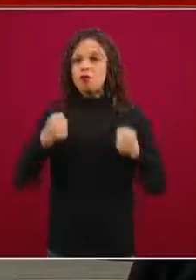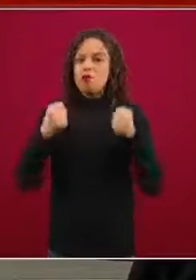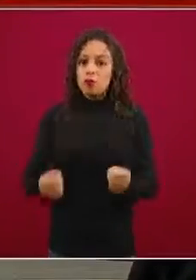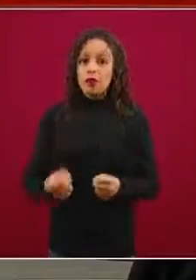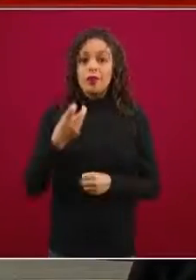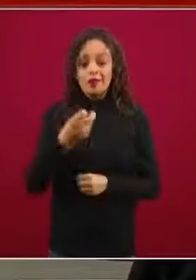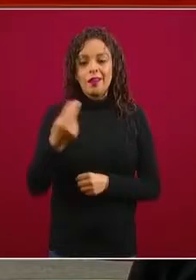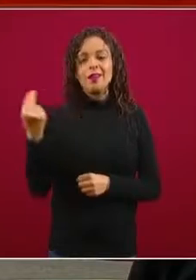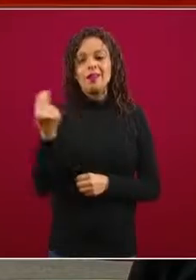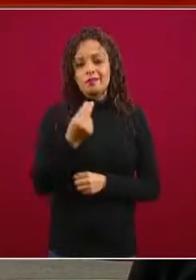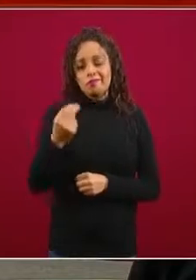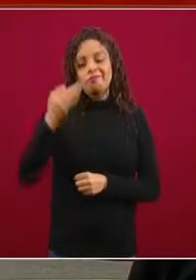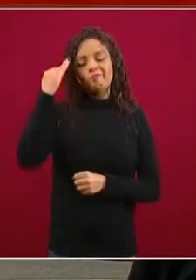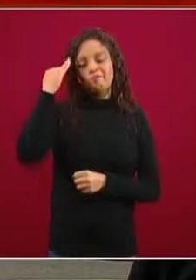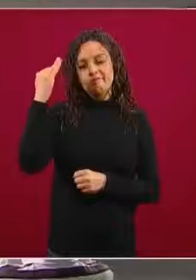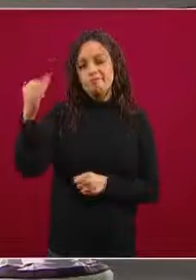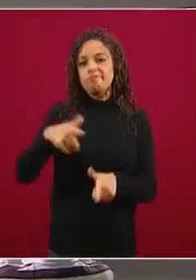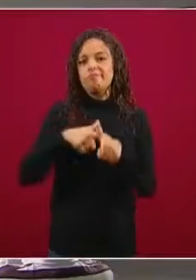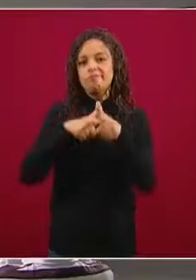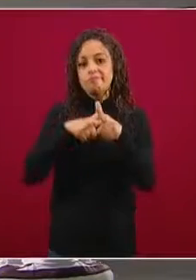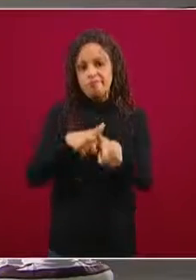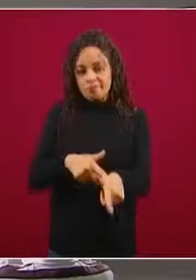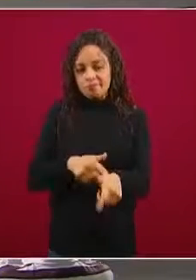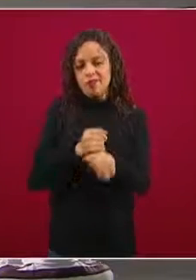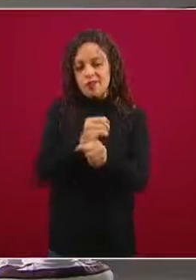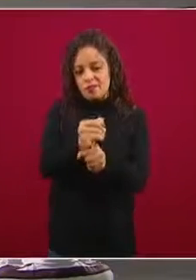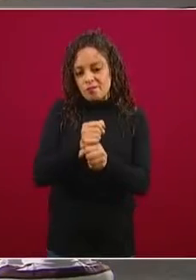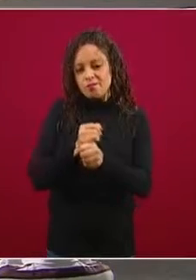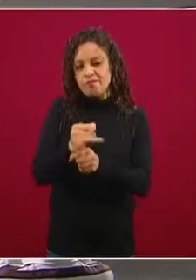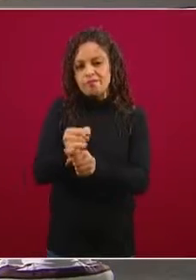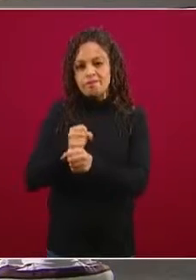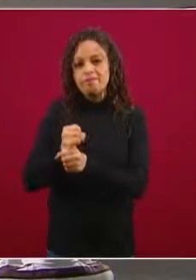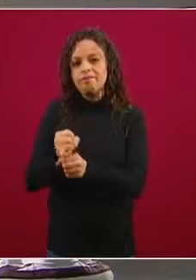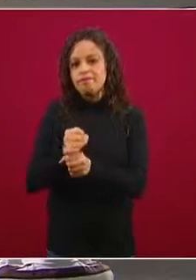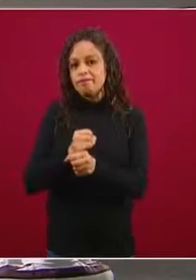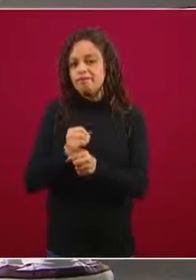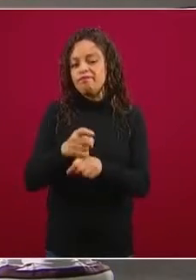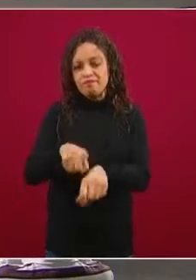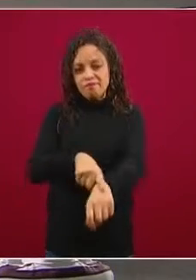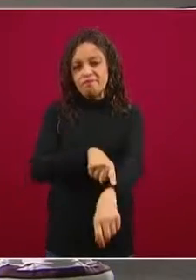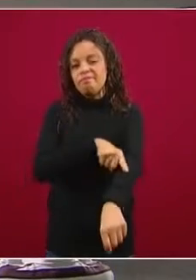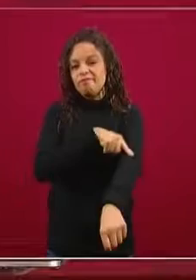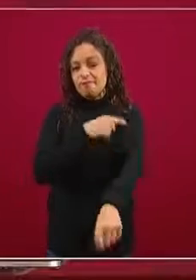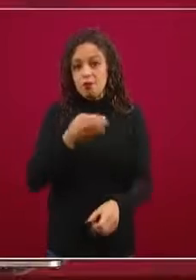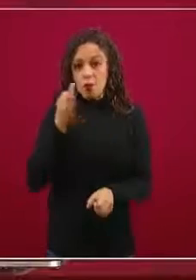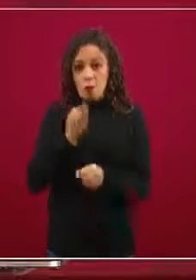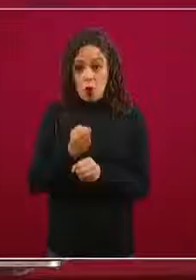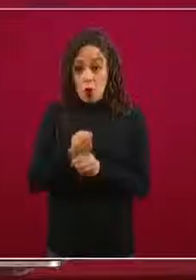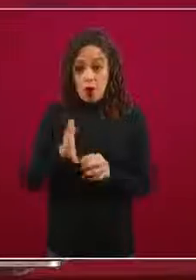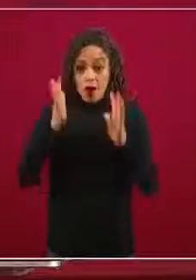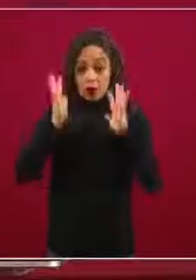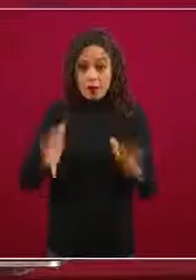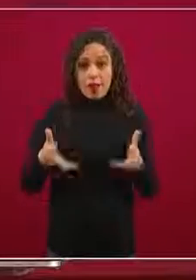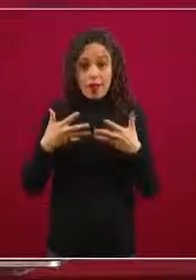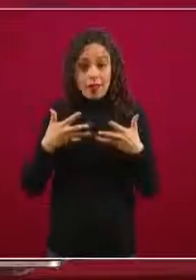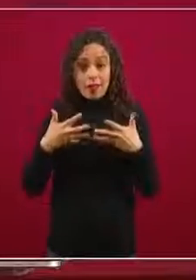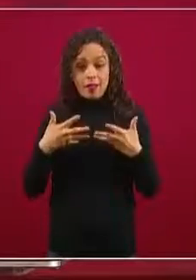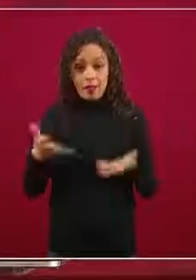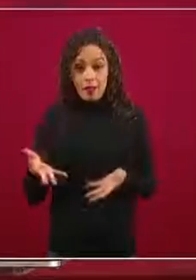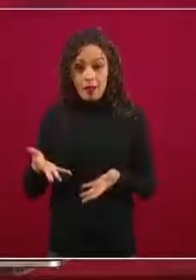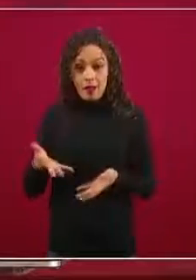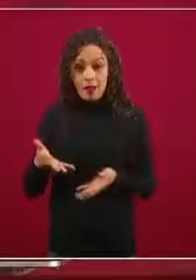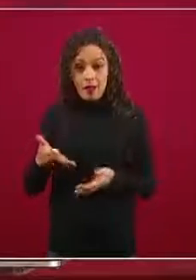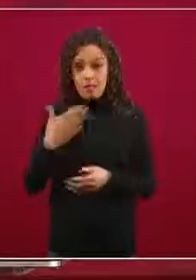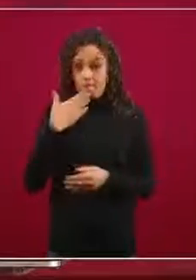varios ejercicios de investigación. Entonces, para COVID no existe todavía una demostración científica directa.